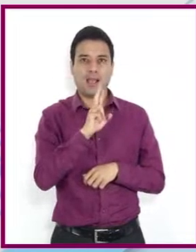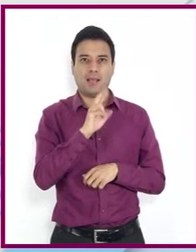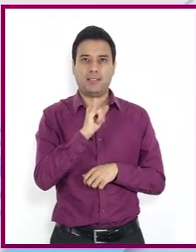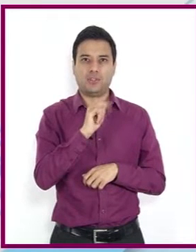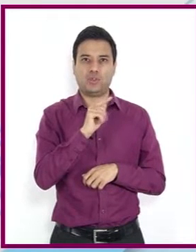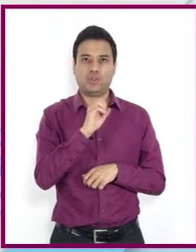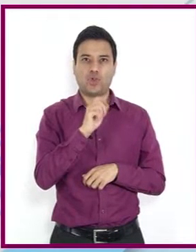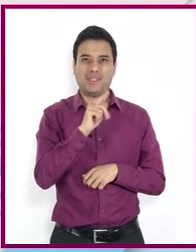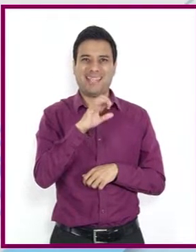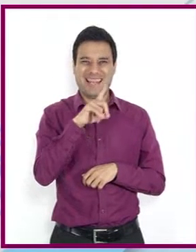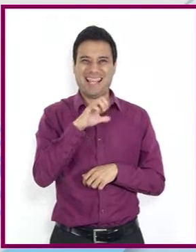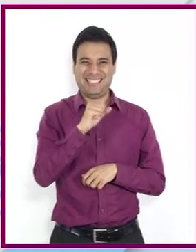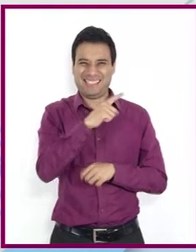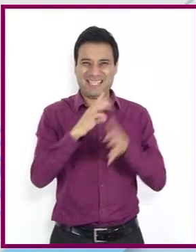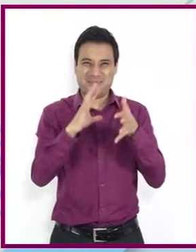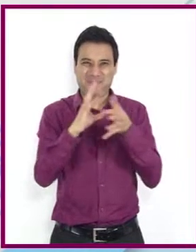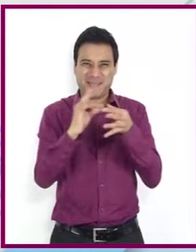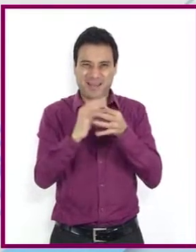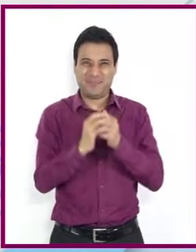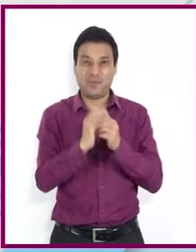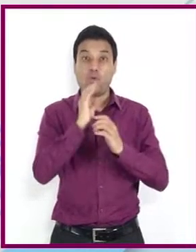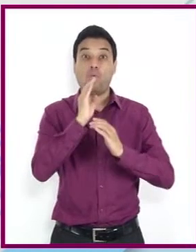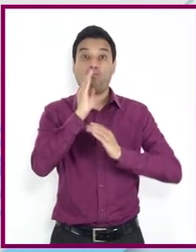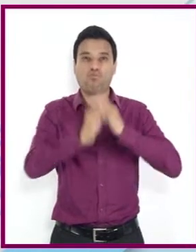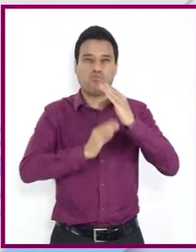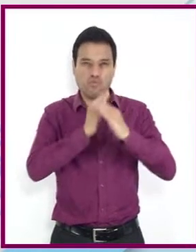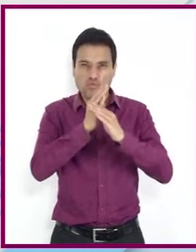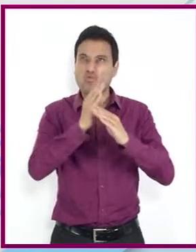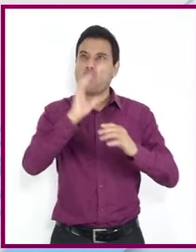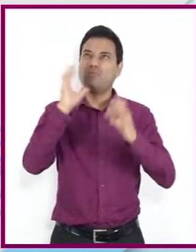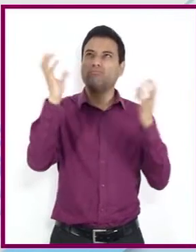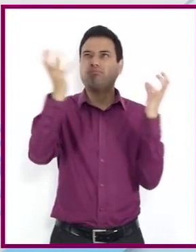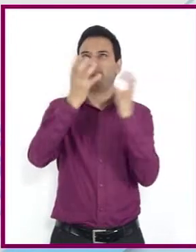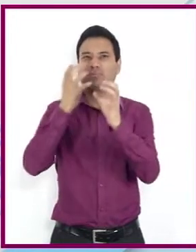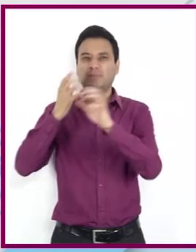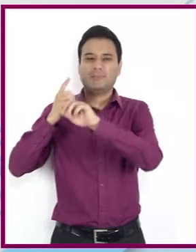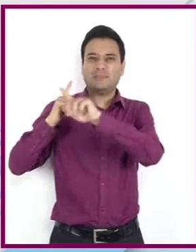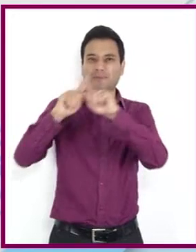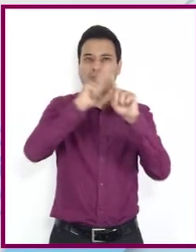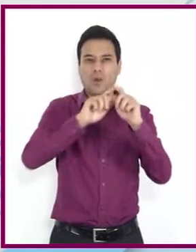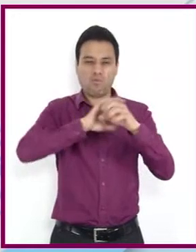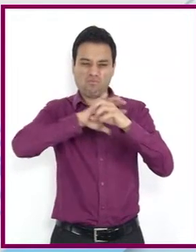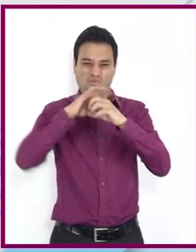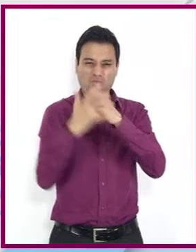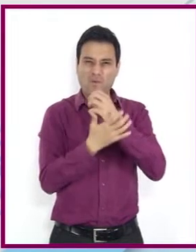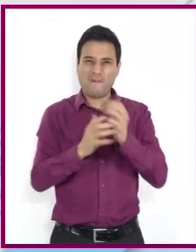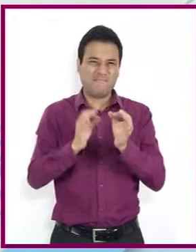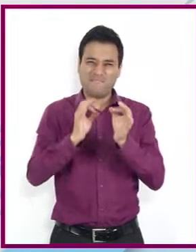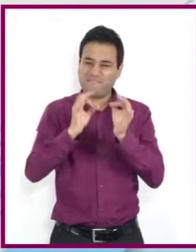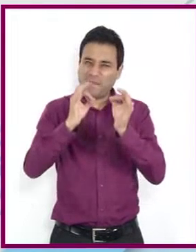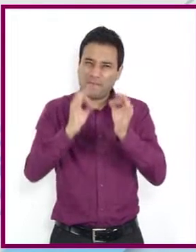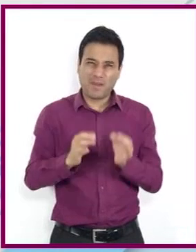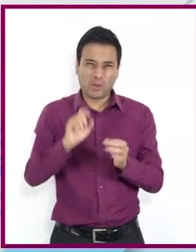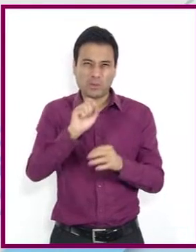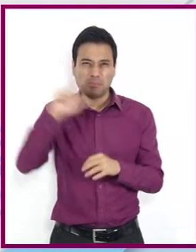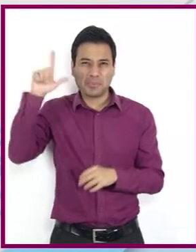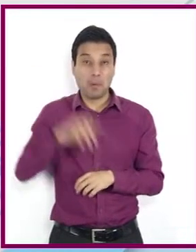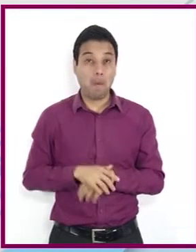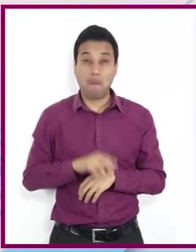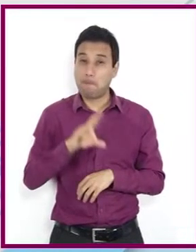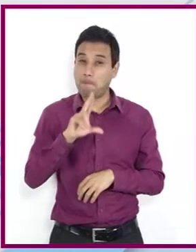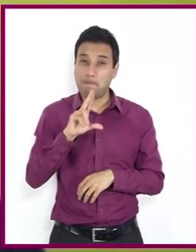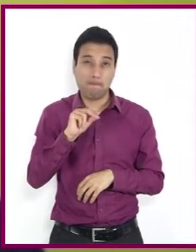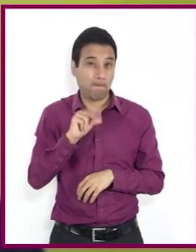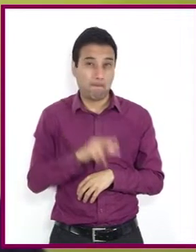la perfección del mundo celeste, que residía en la completa esfericidad de los astros.